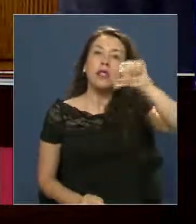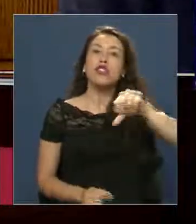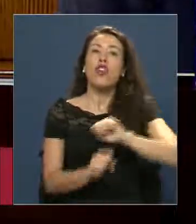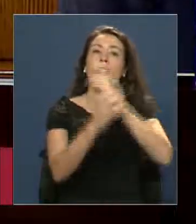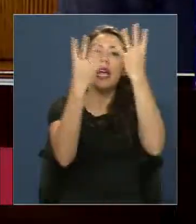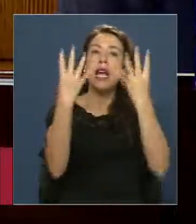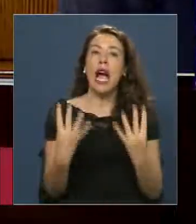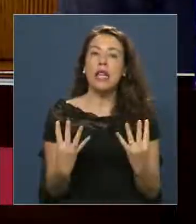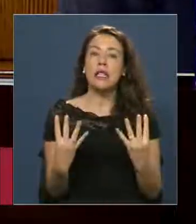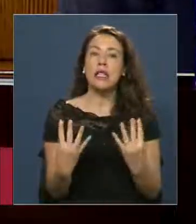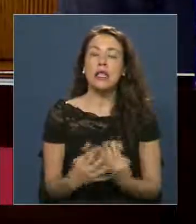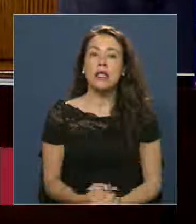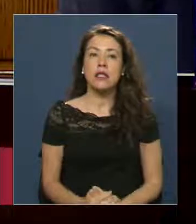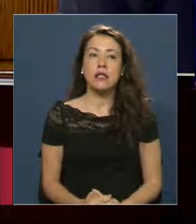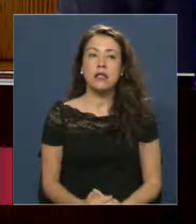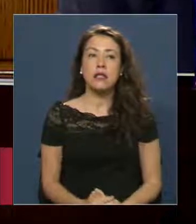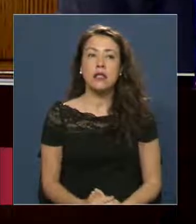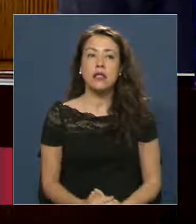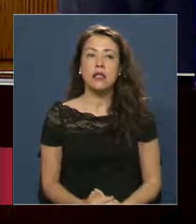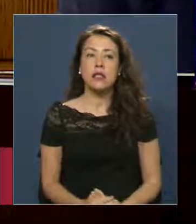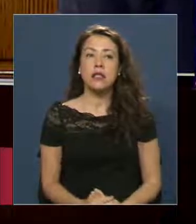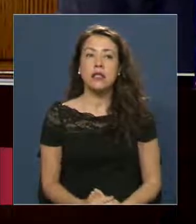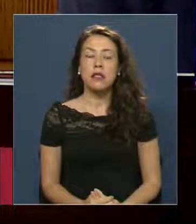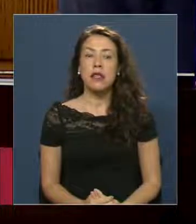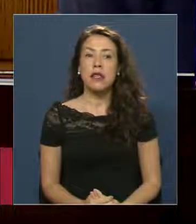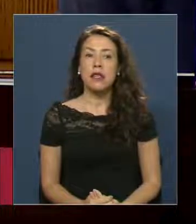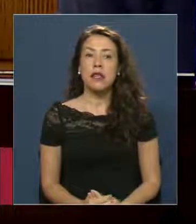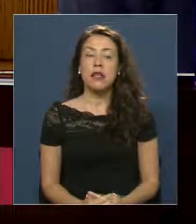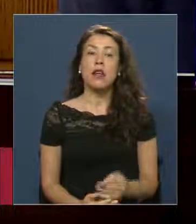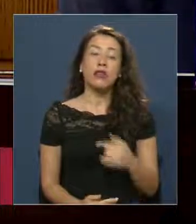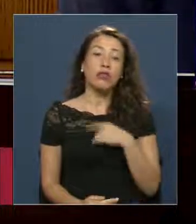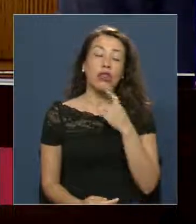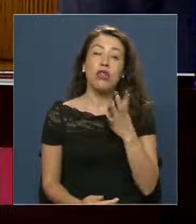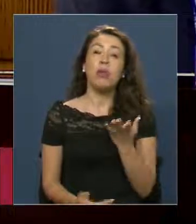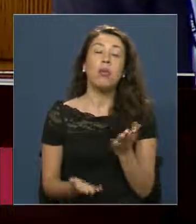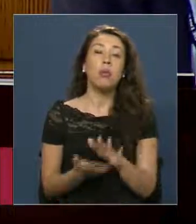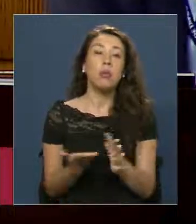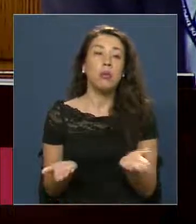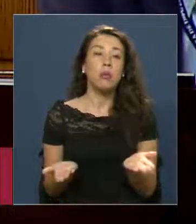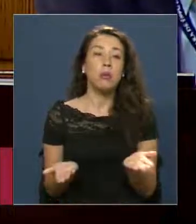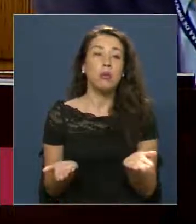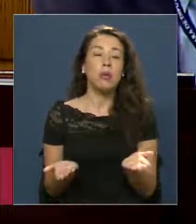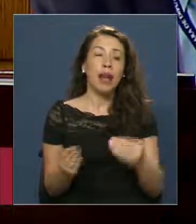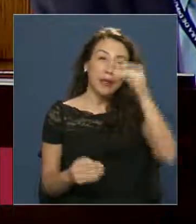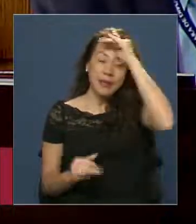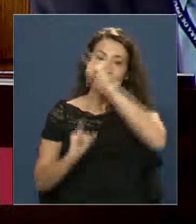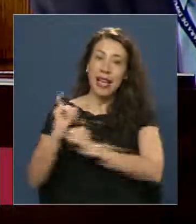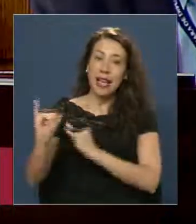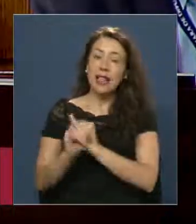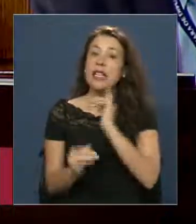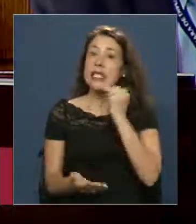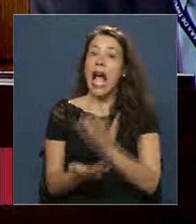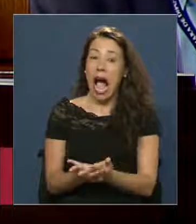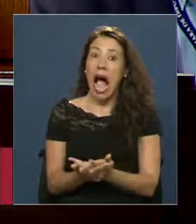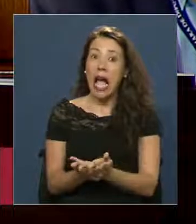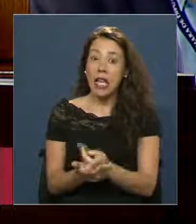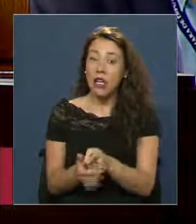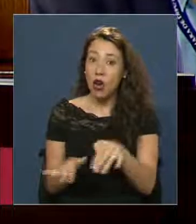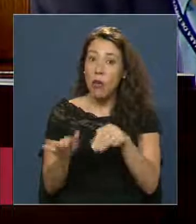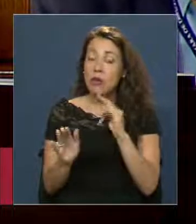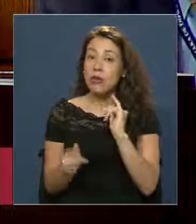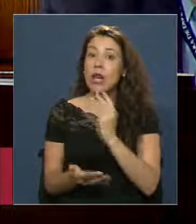cárcel. No estoy diciendo que nunca ello pueda justificarse. De hecho, en la experiencia internacional existen esos casos.